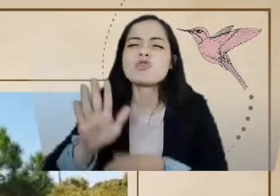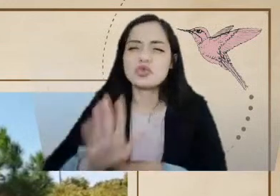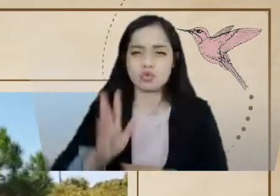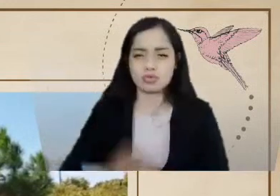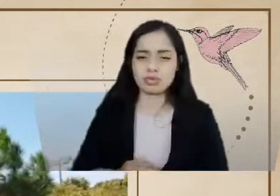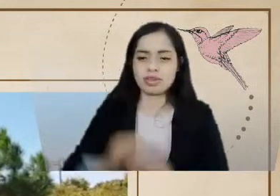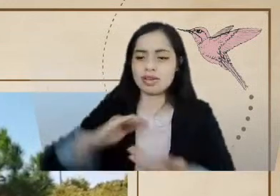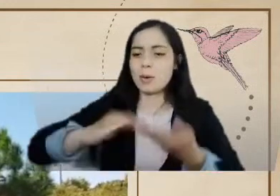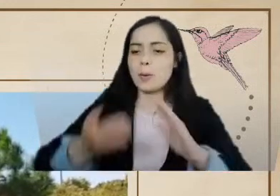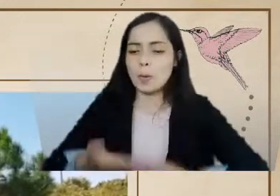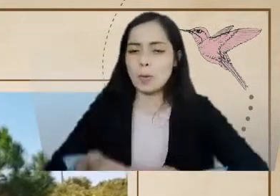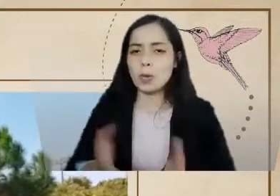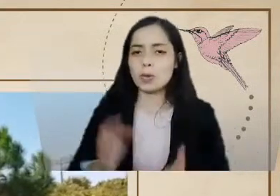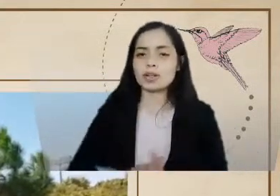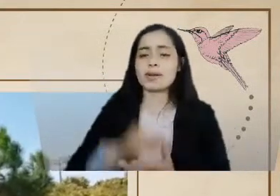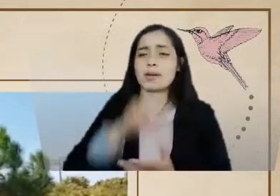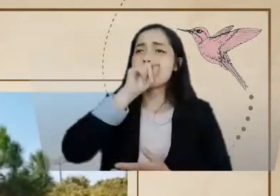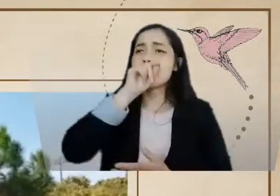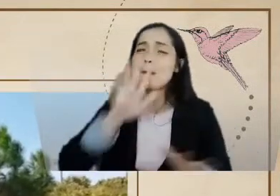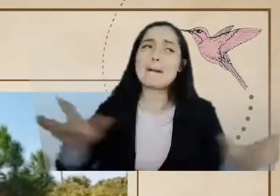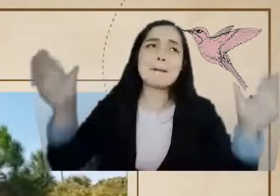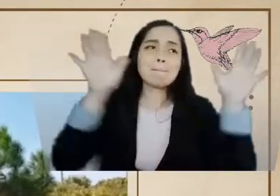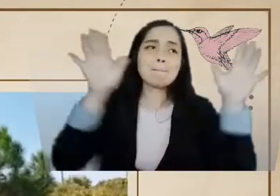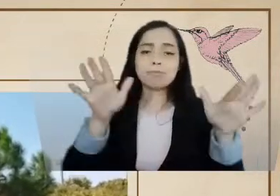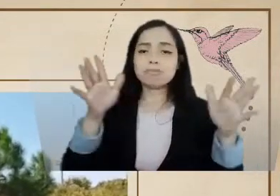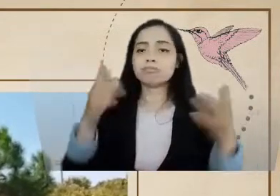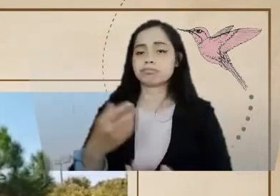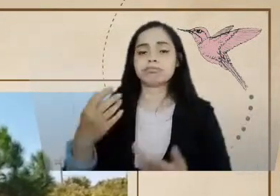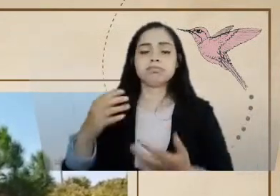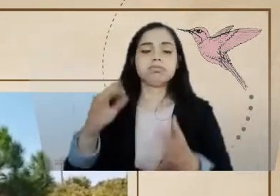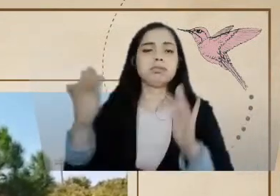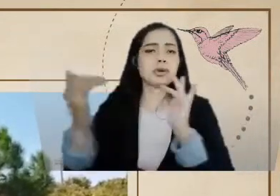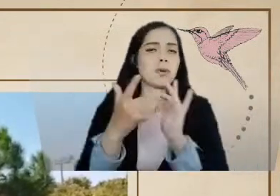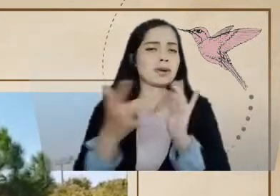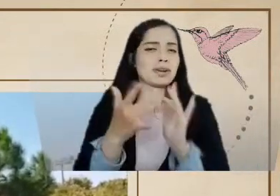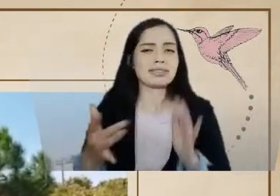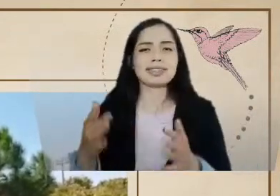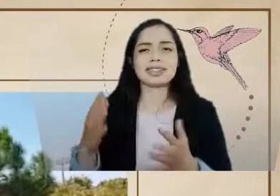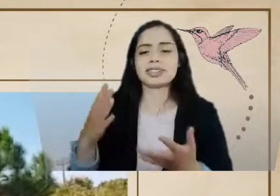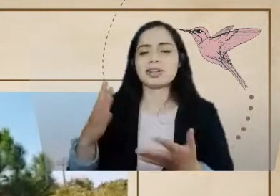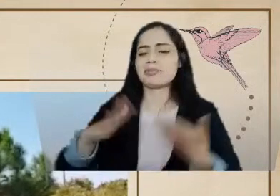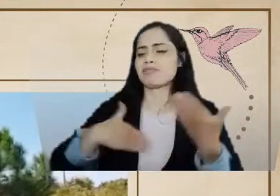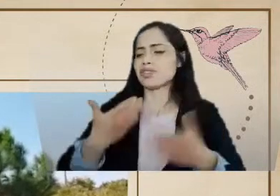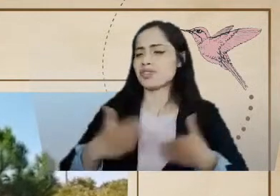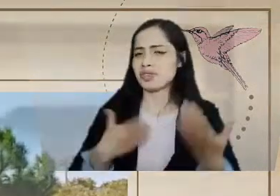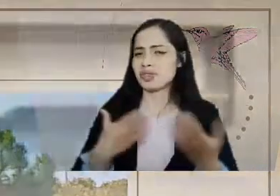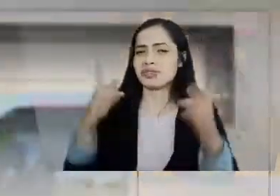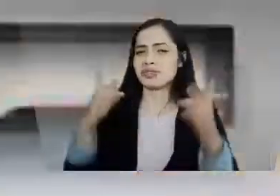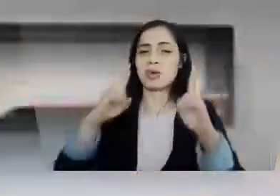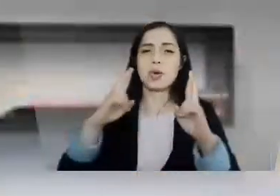Disfrútenlo, conéctense y estaremos observando aves permanentemente.